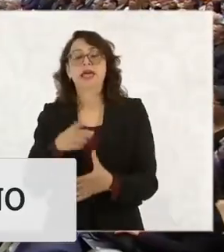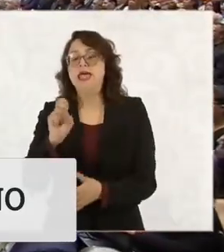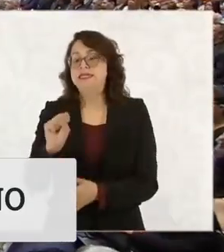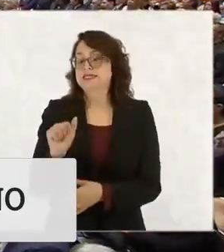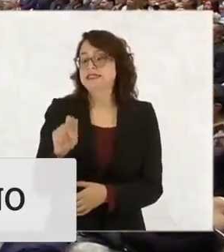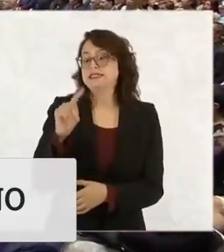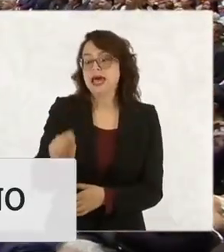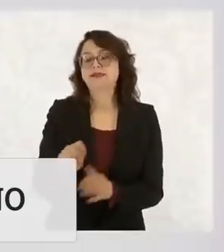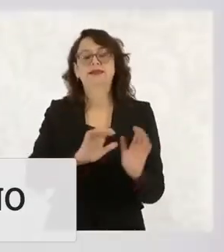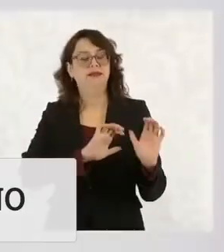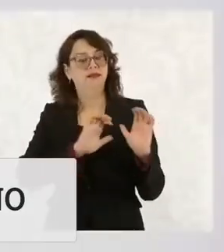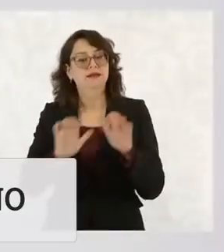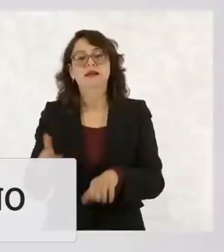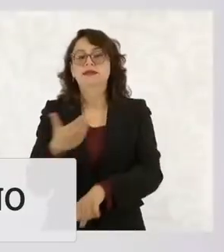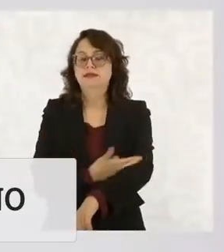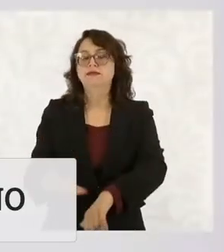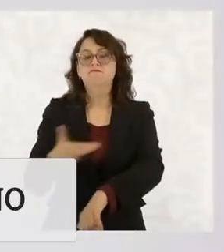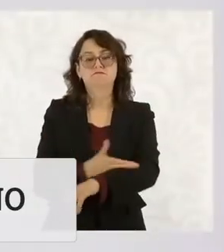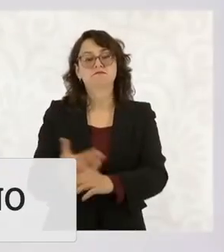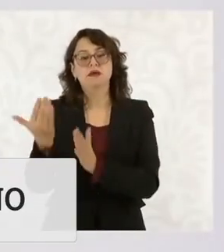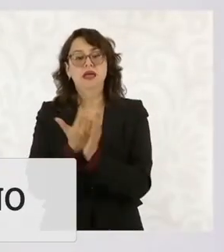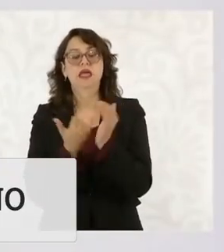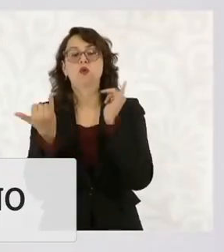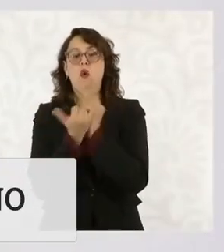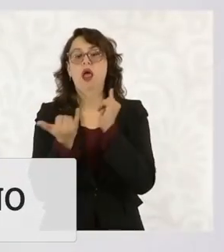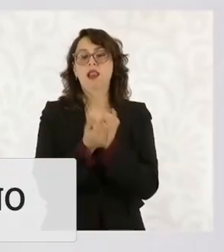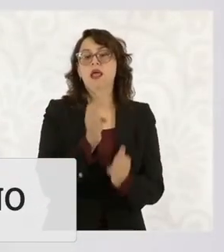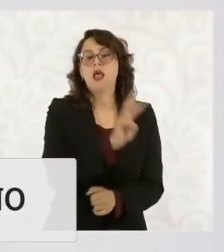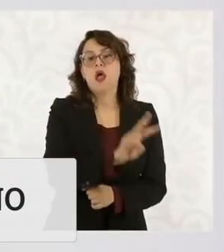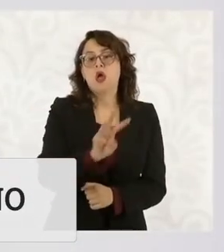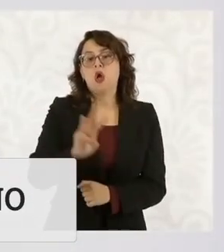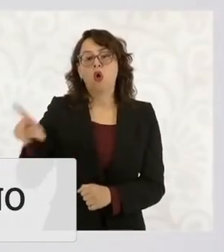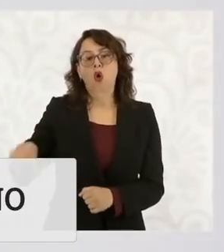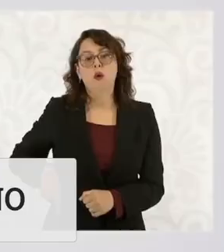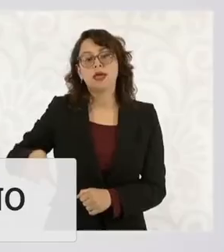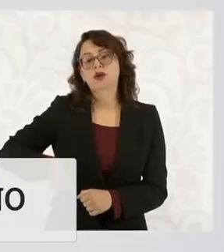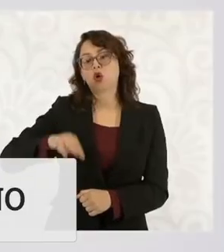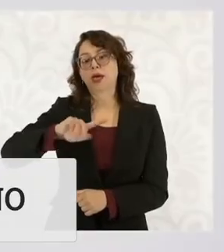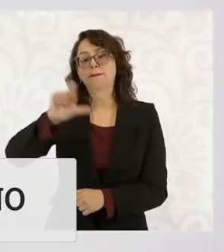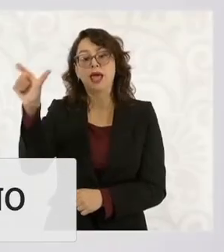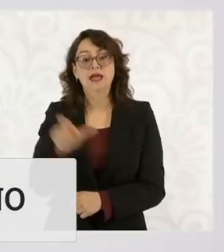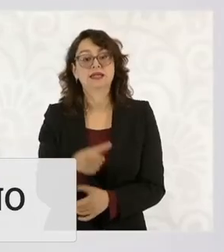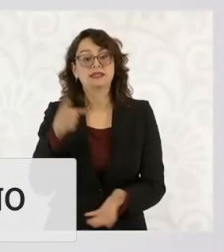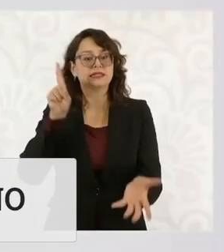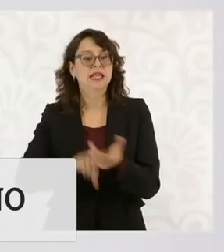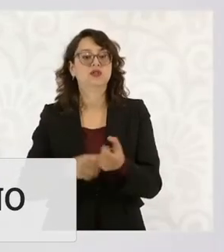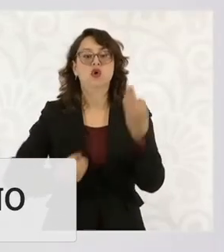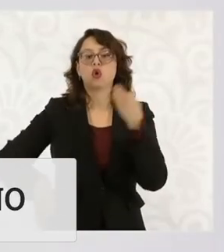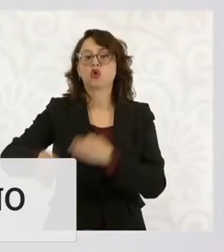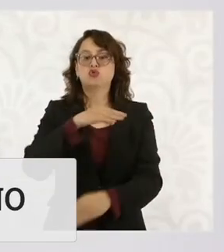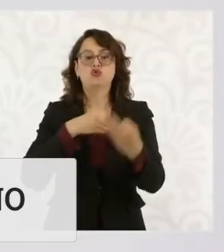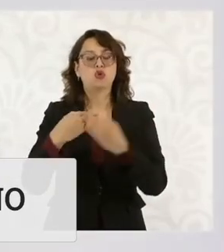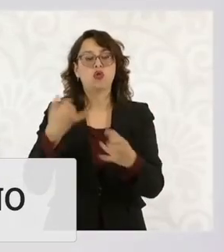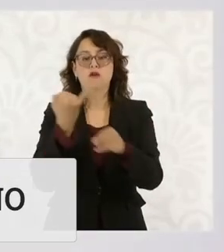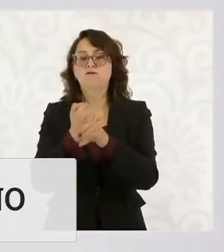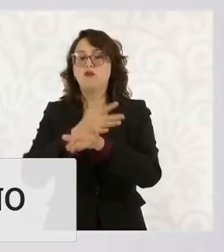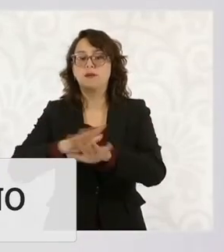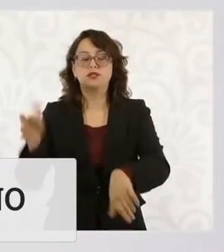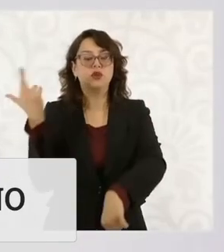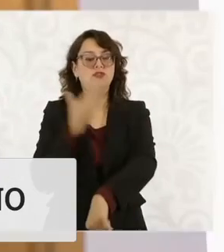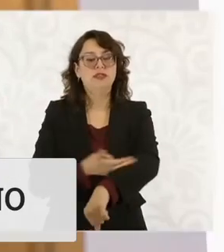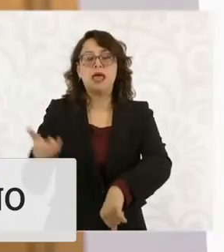SAT. Se lanzó el portal Gobierno MX para tener en un solo sitio toda la información de trámites